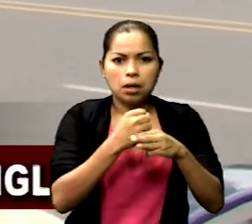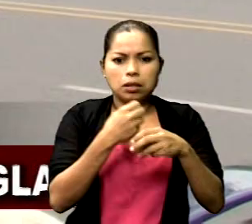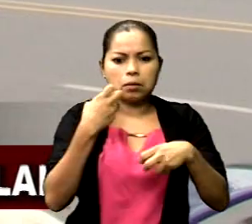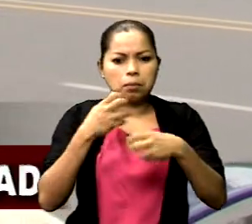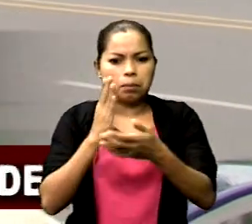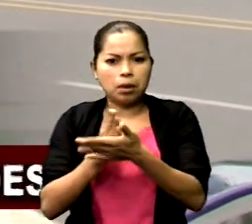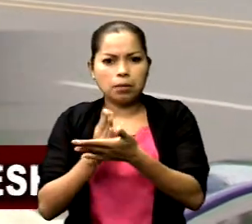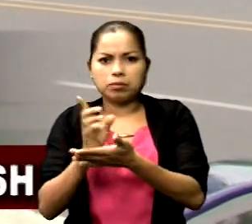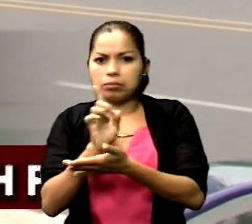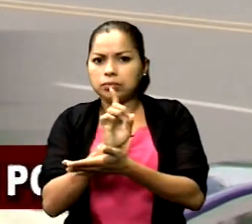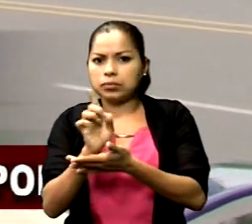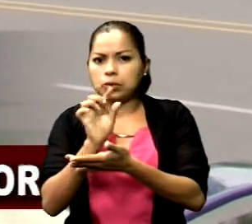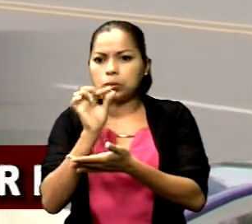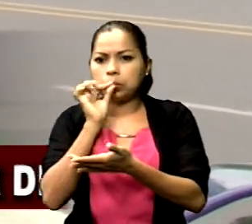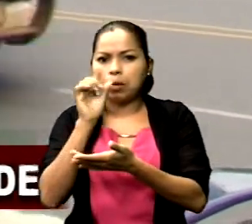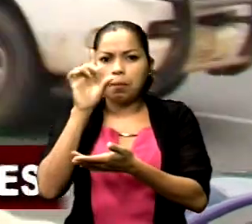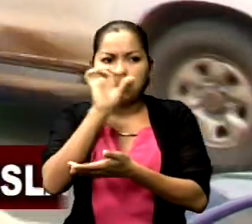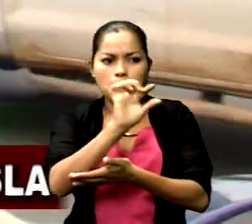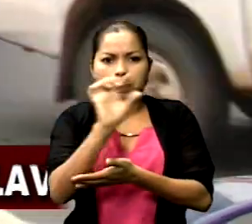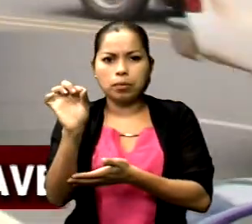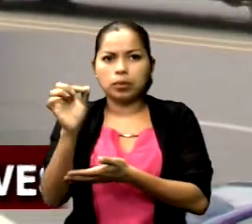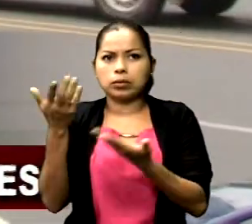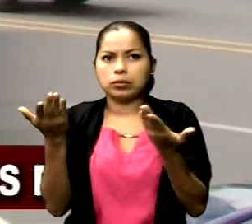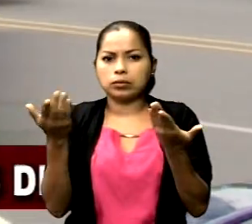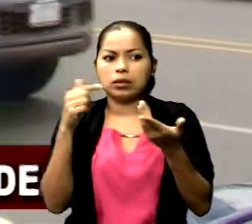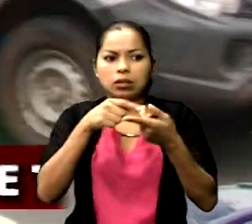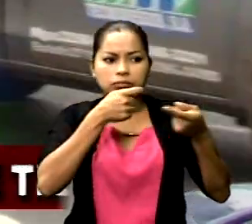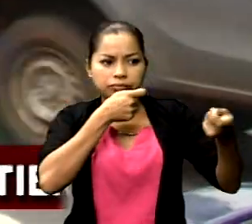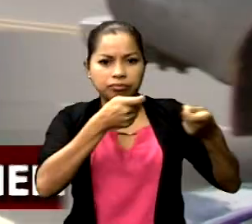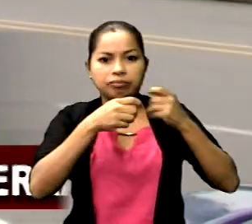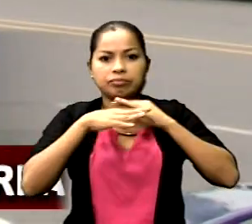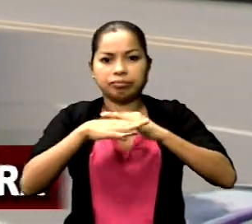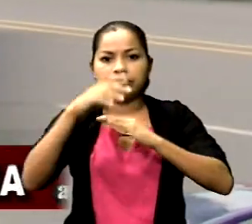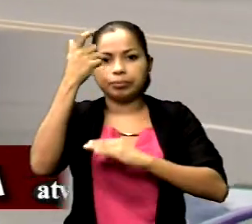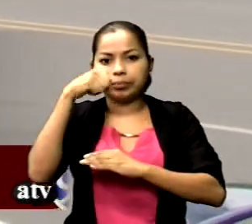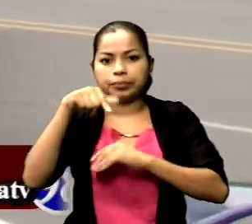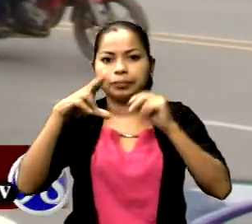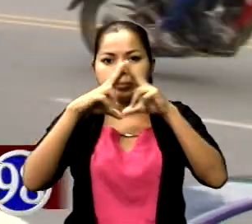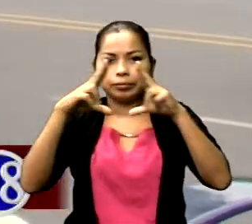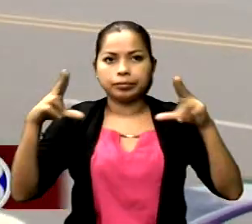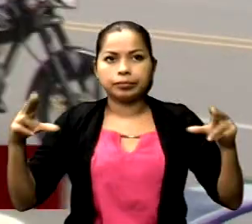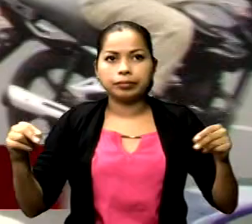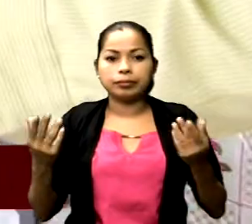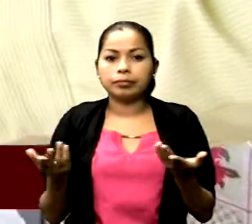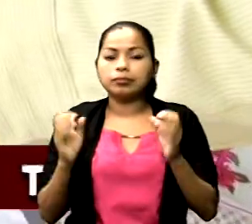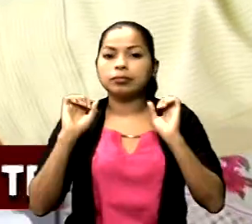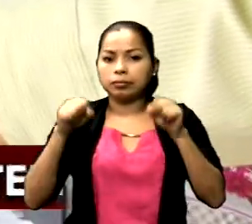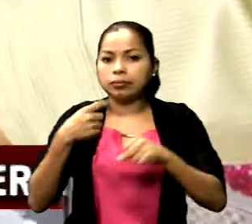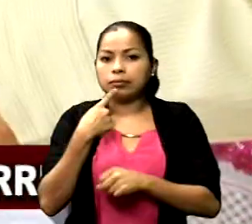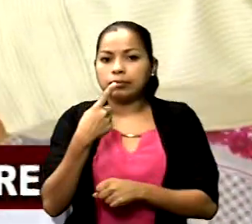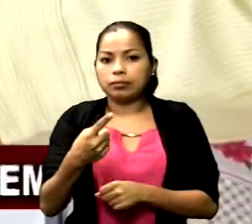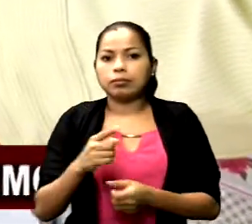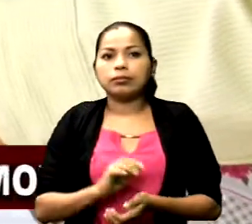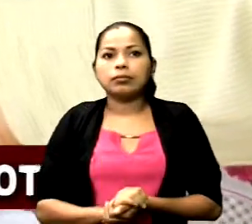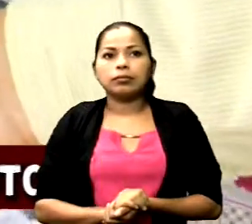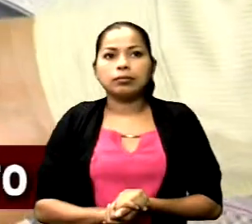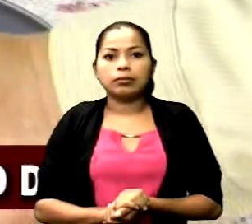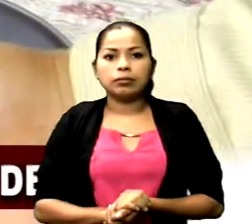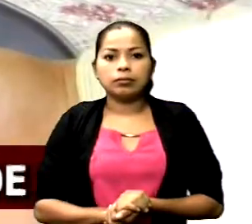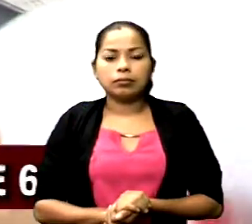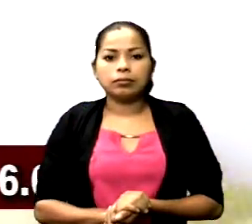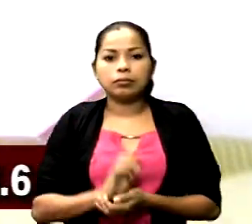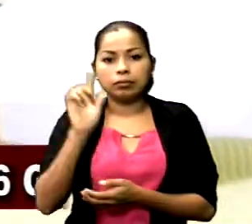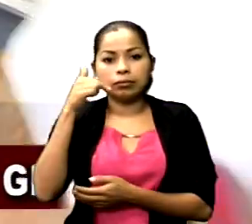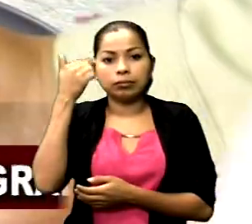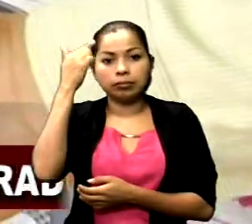la delincuencia, cómo se ataca la droga, la corrupción, vamos a decir que sí. El gobierno